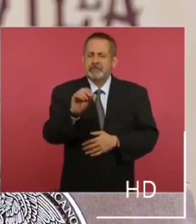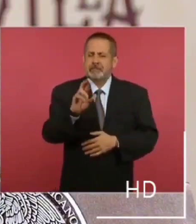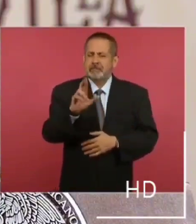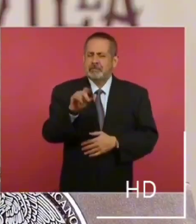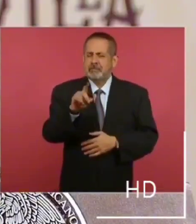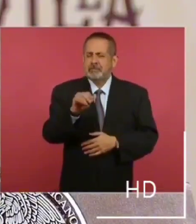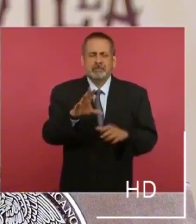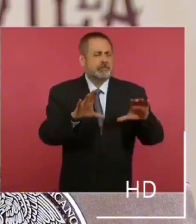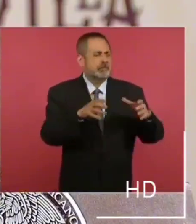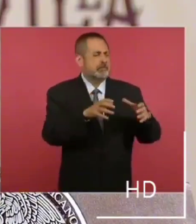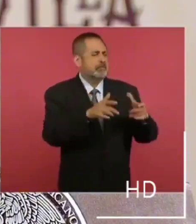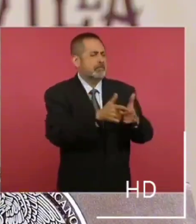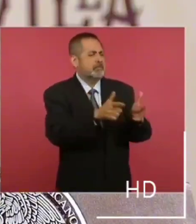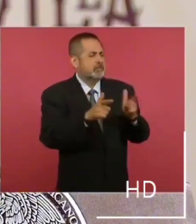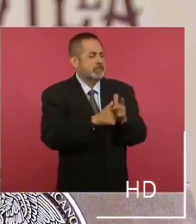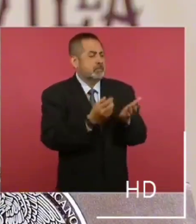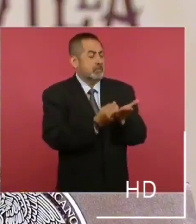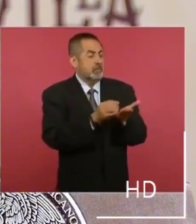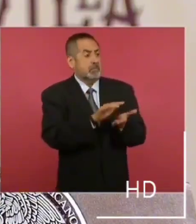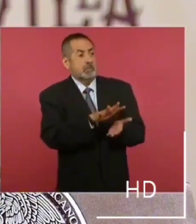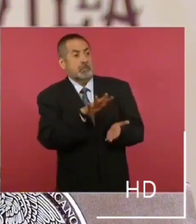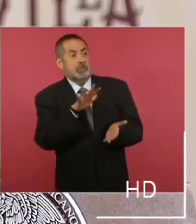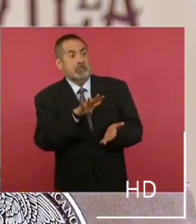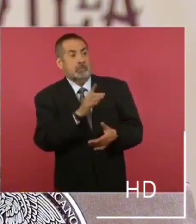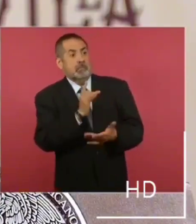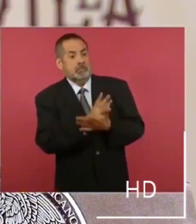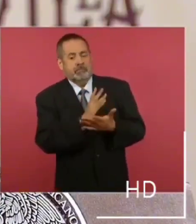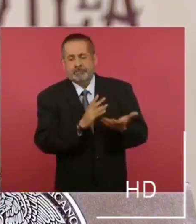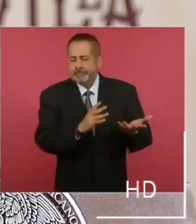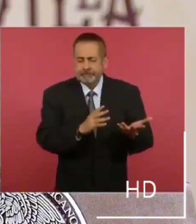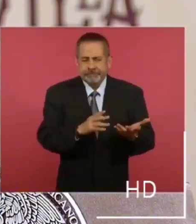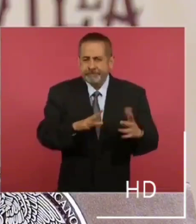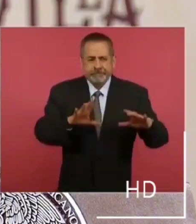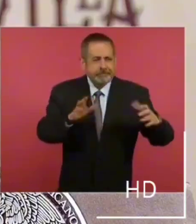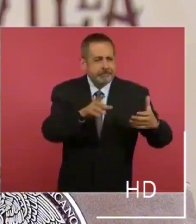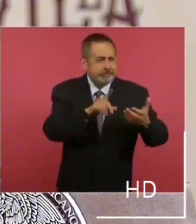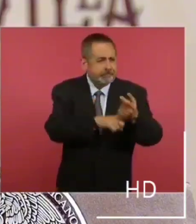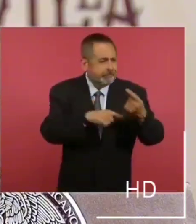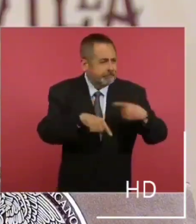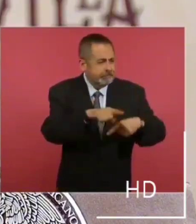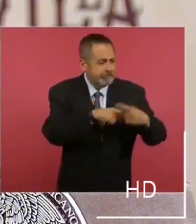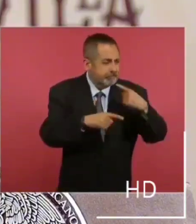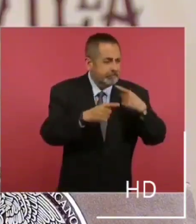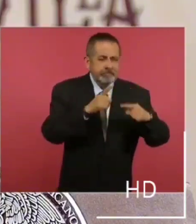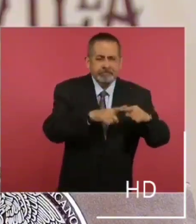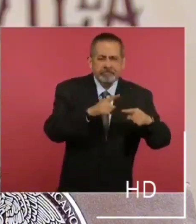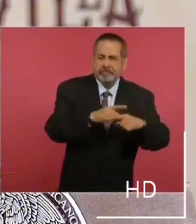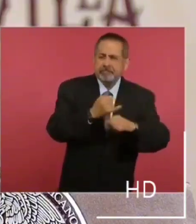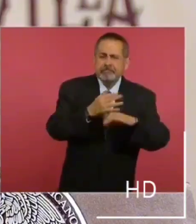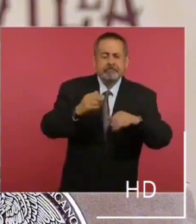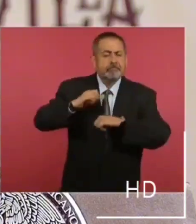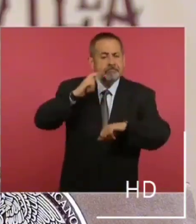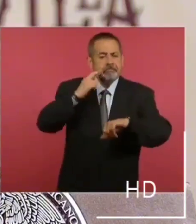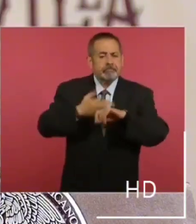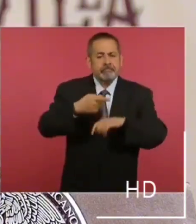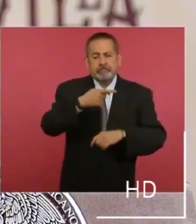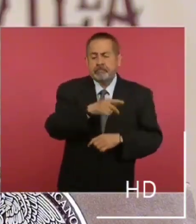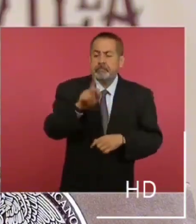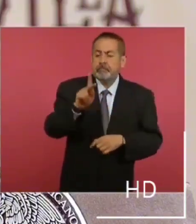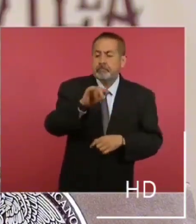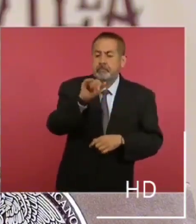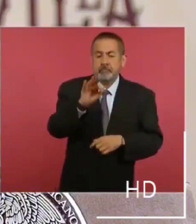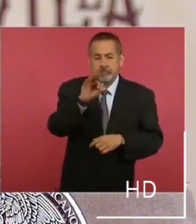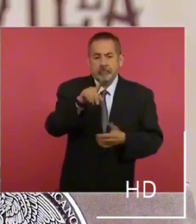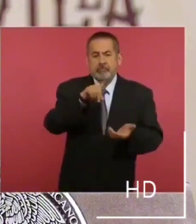1,767 personas, según informó la propia representante del Consejo de la Judicatura. Hay que decir que en el Poder